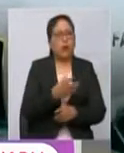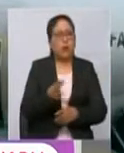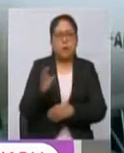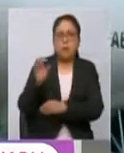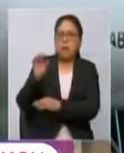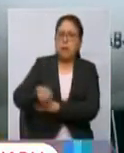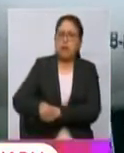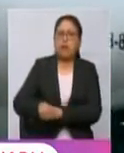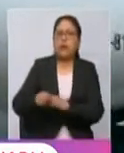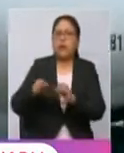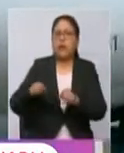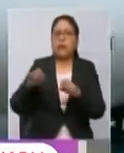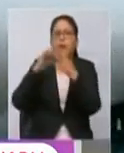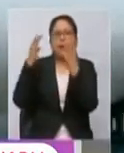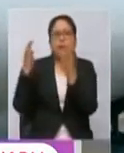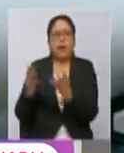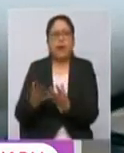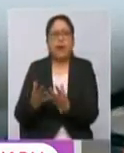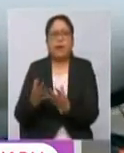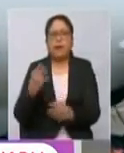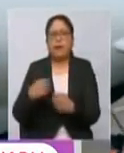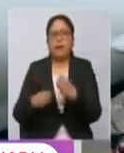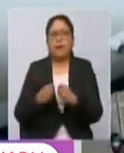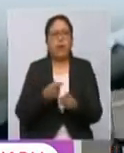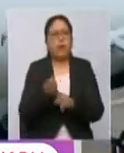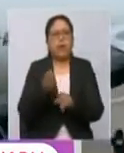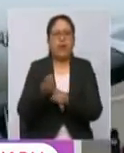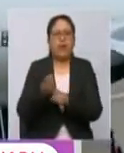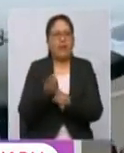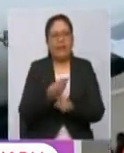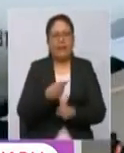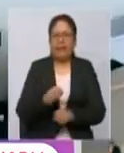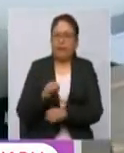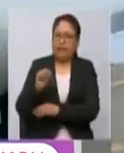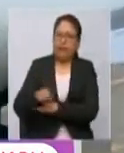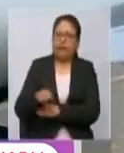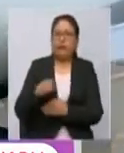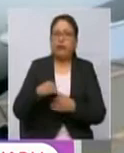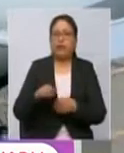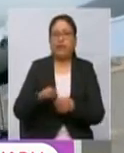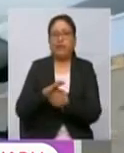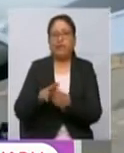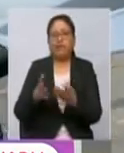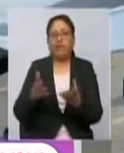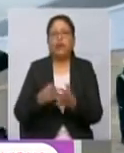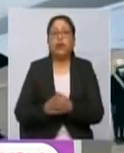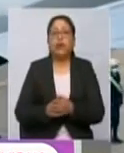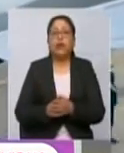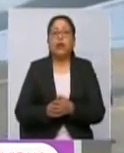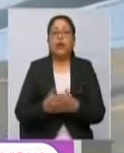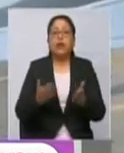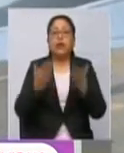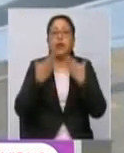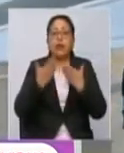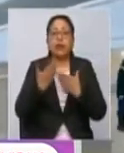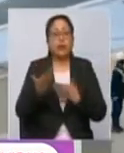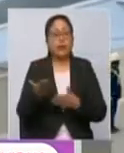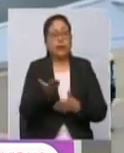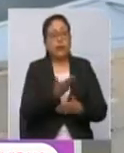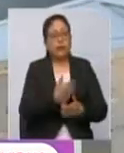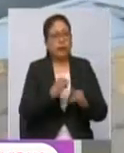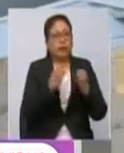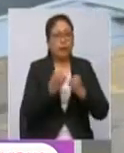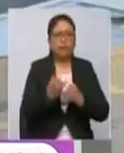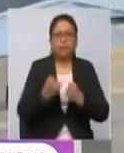flagelo que está afectando a toda la humanidad, como es la pandemia del coronavirus. Queremos agradecer a todos ellos